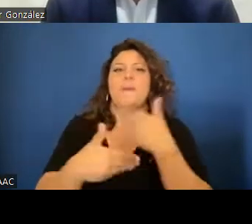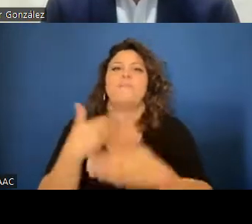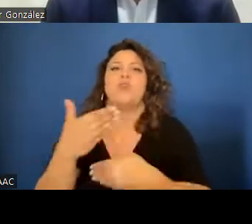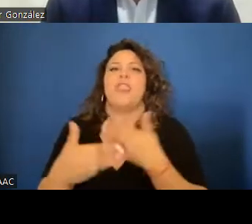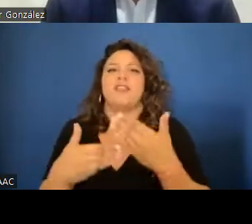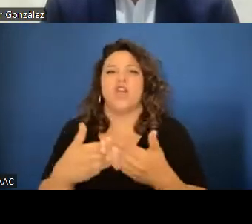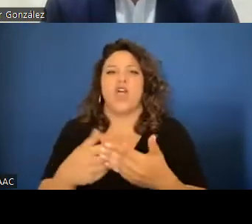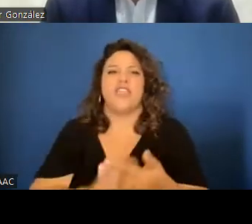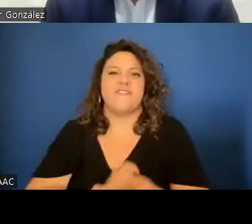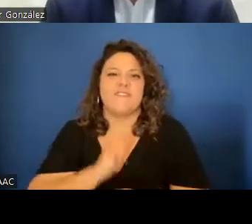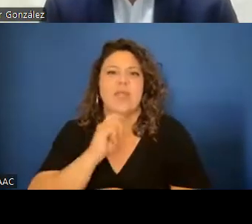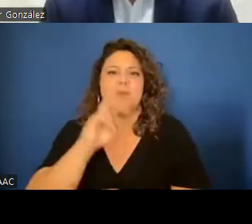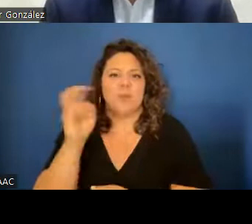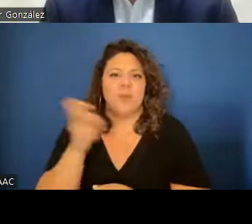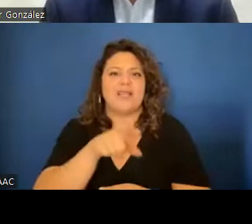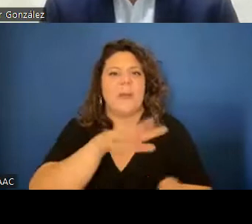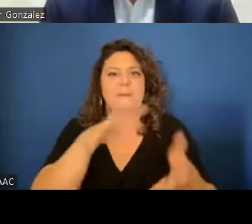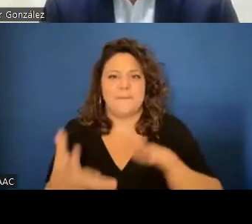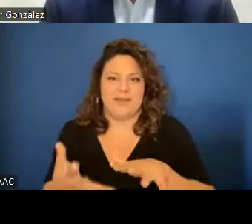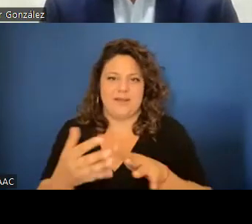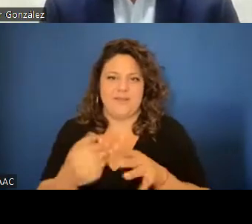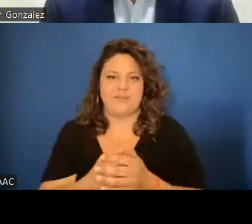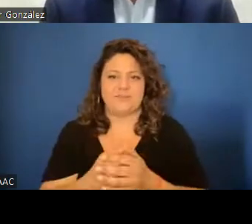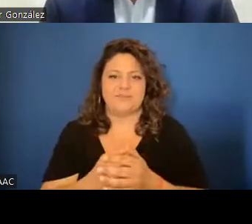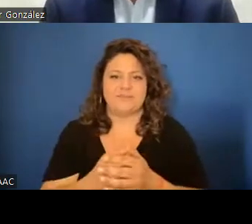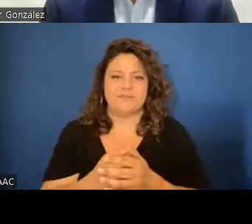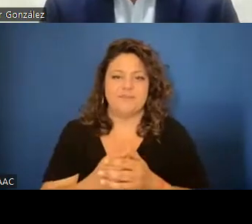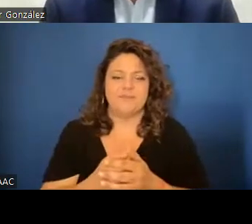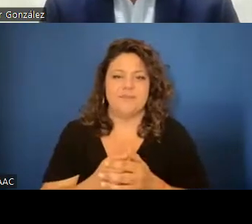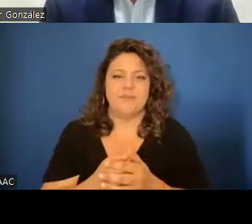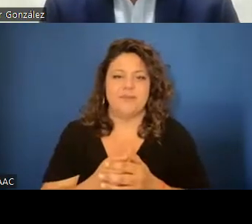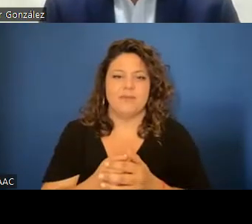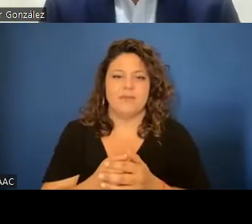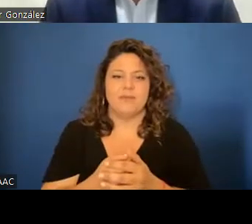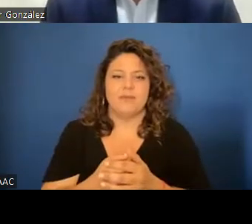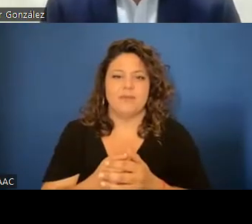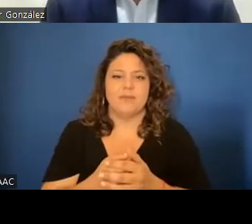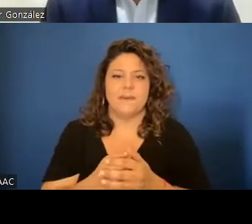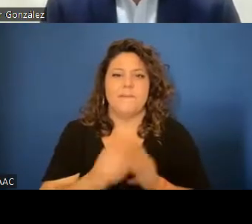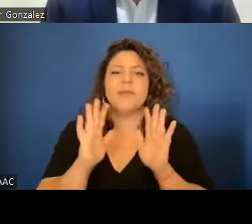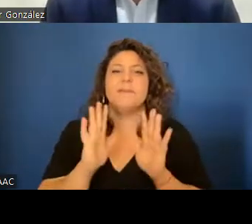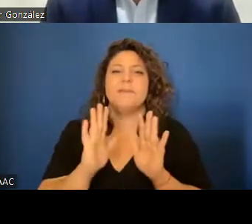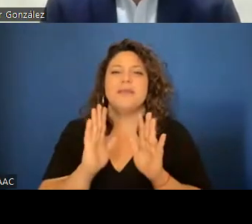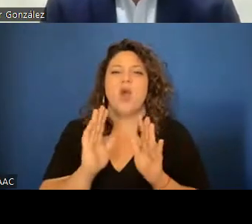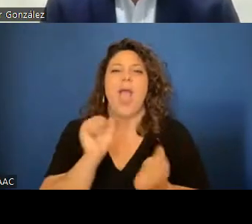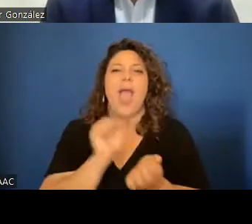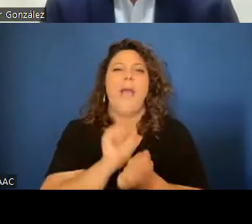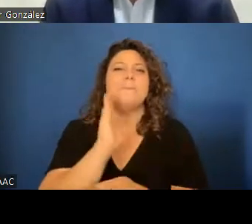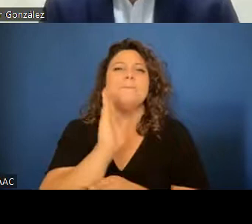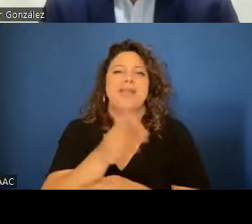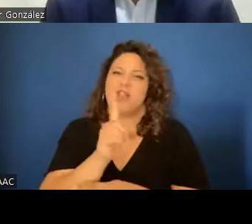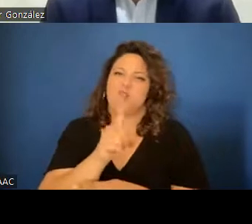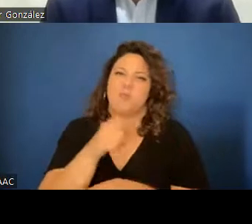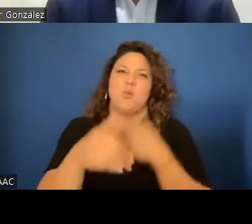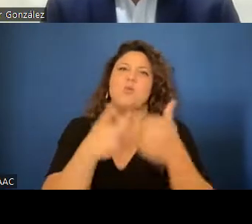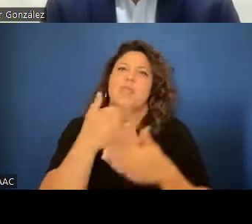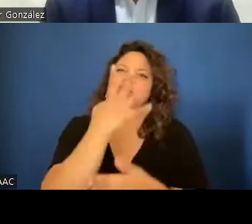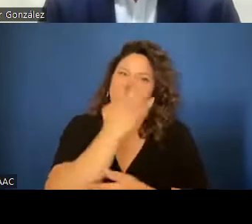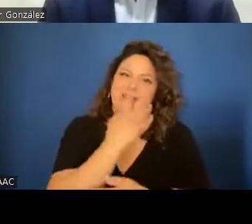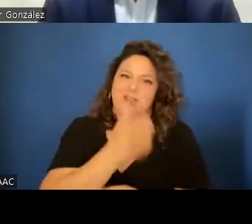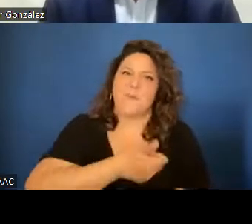que me están discriminando, en el sentido, yo simplemente, porque muchas veces no voy a tener esa facilidad probatoria, yo estoy sufriendo una situación que creo que es